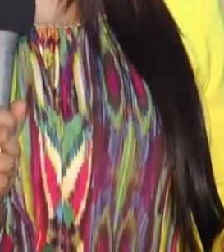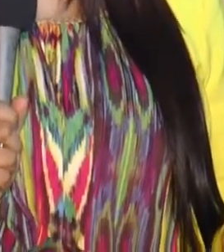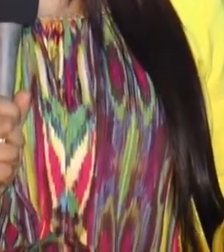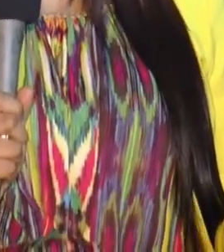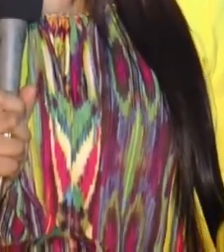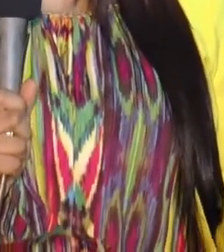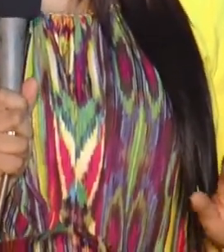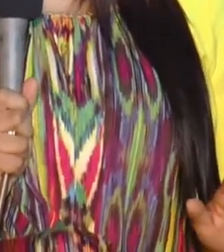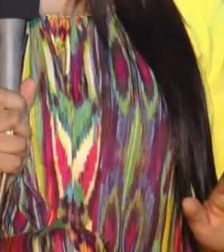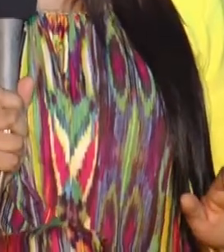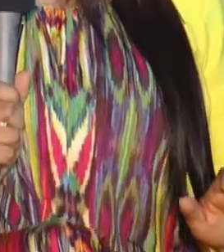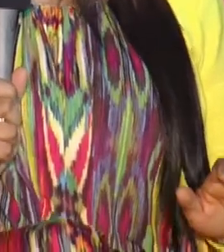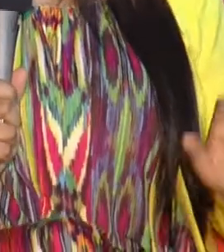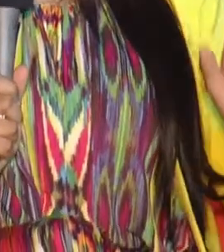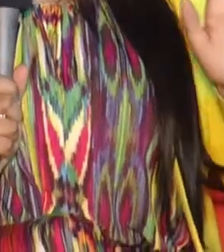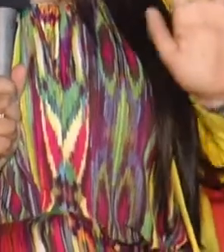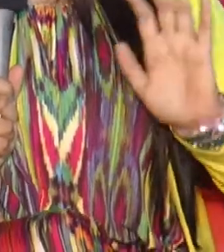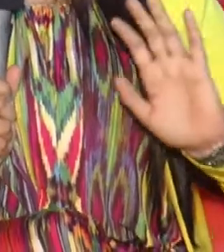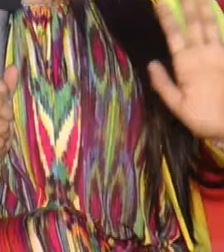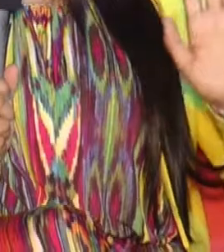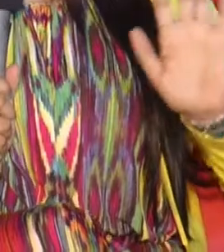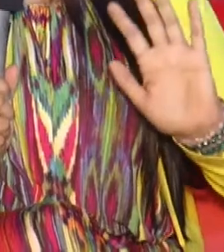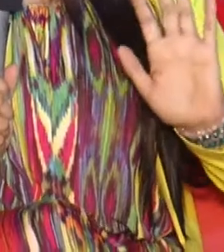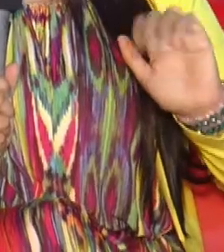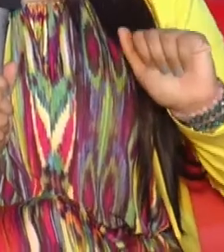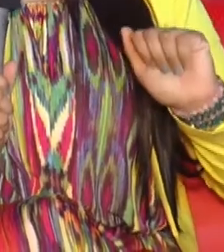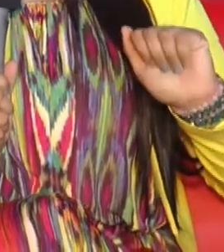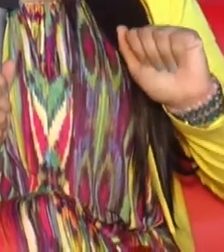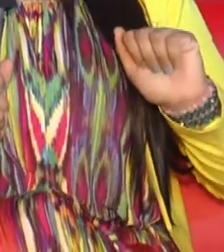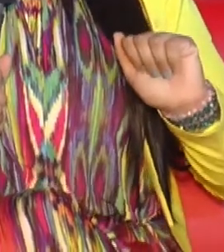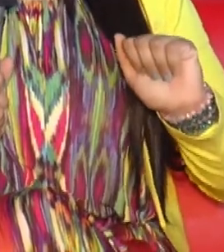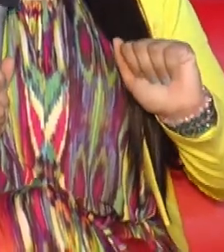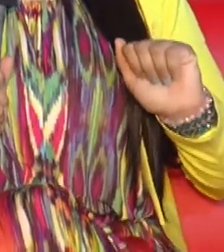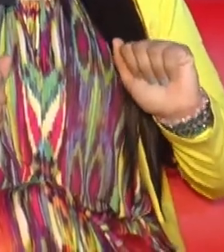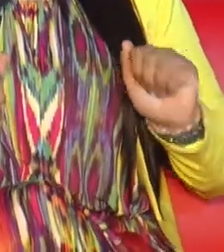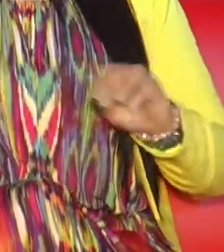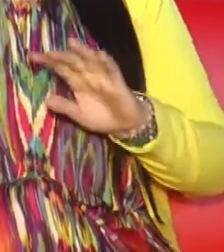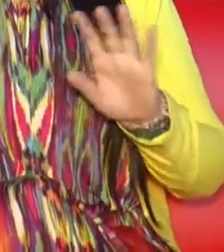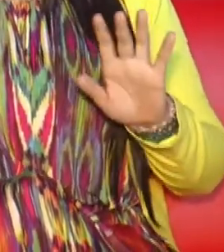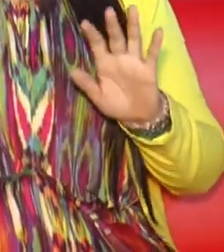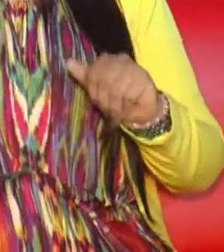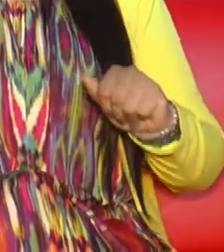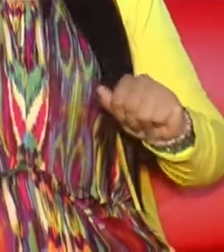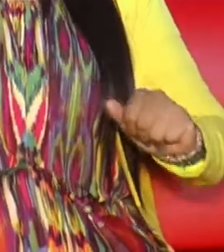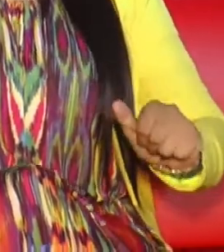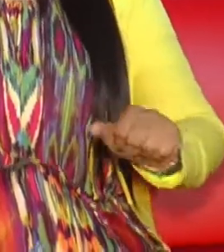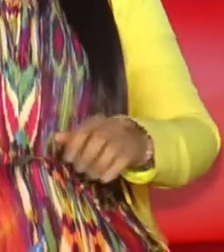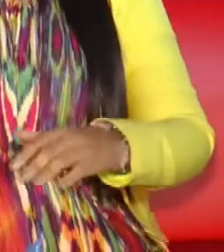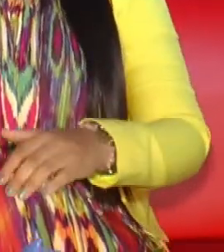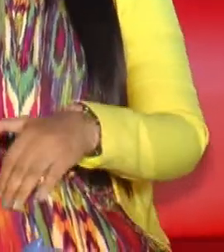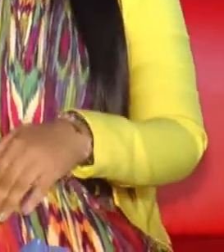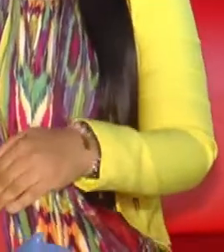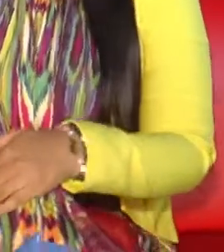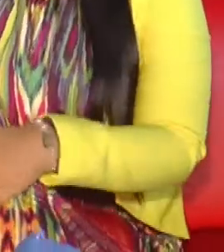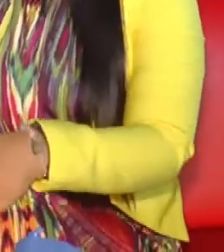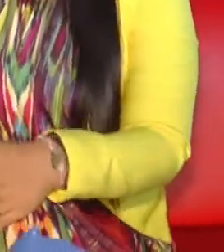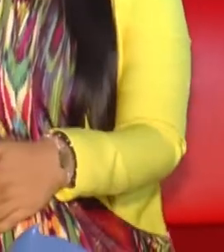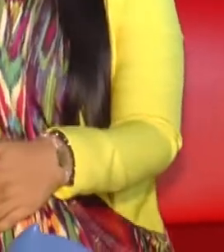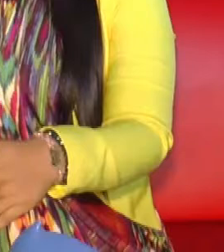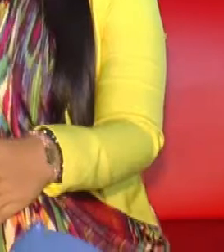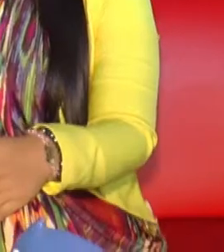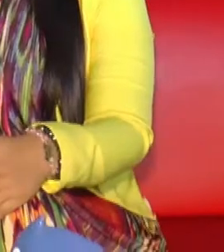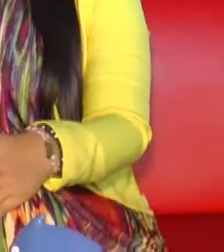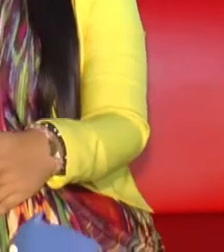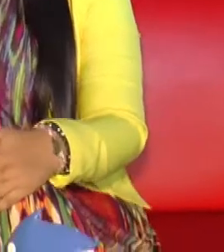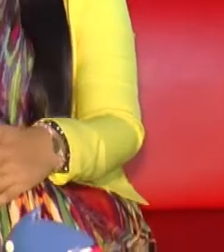Bermeja. Él es publicista y nos va a contar un poco acerca de los trabajos que viene manejándole a algunas empresas en nuestra ciudad. Bueno, Omar, muy